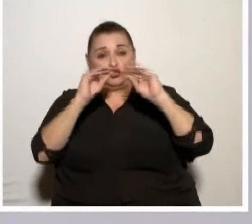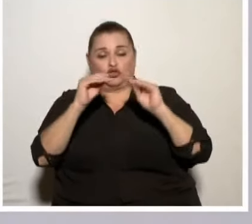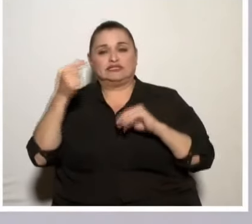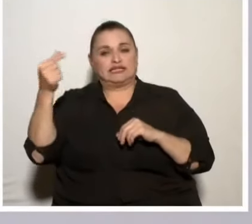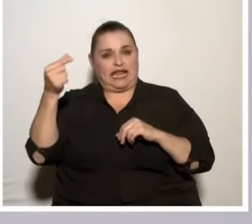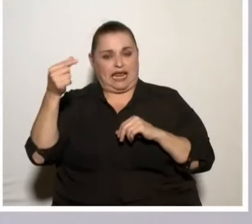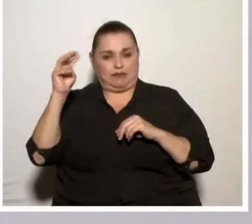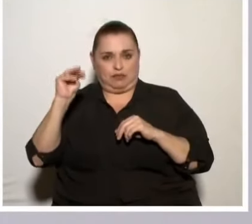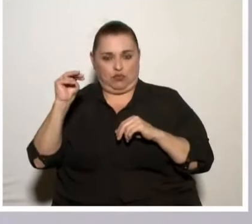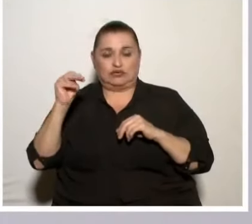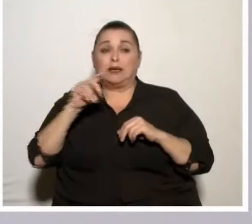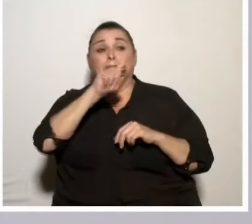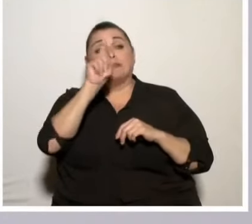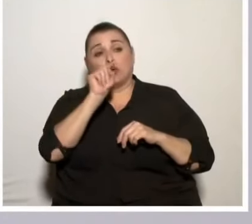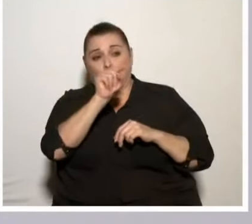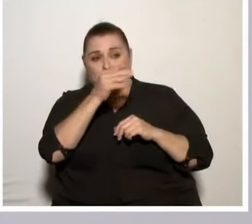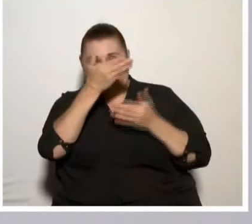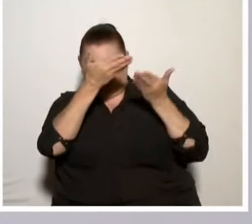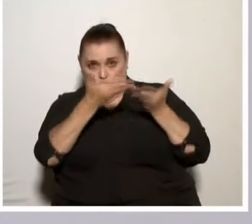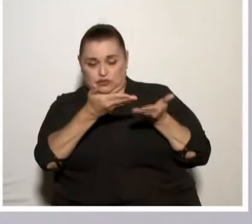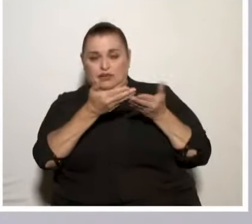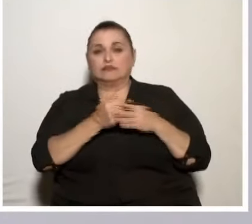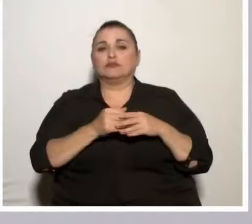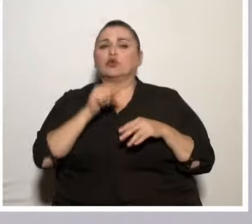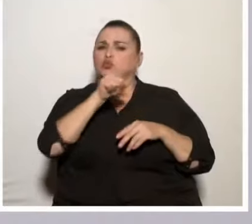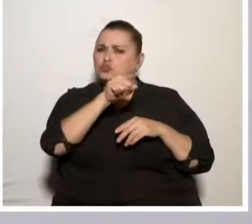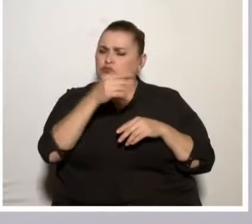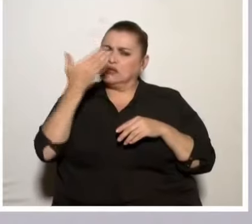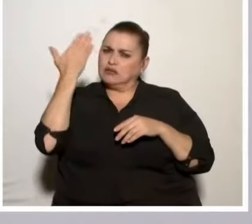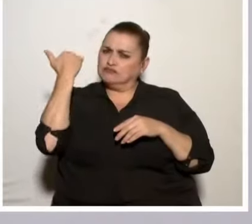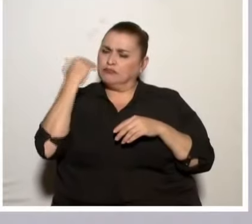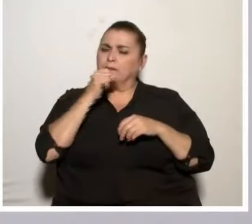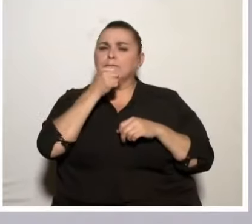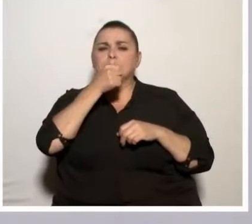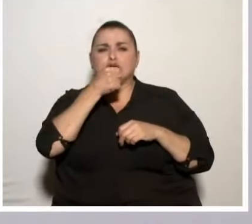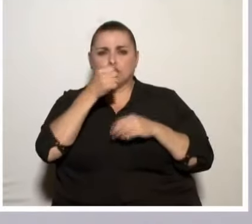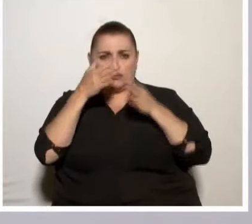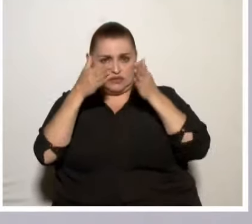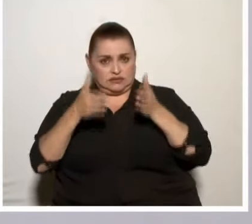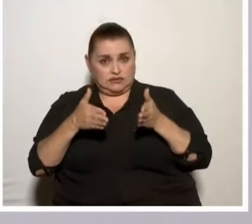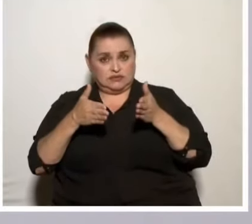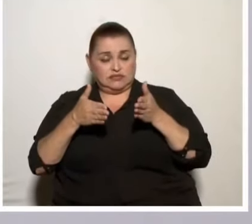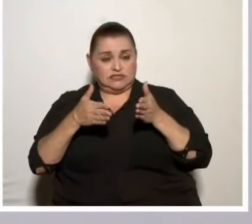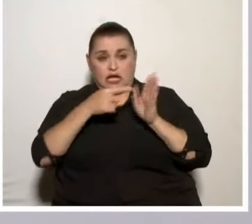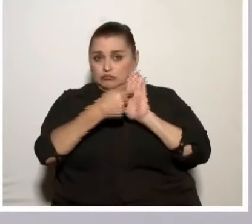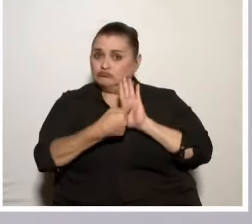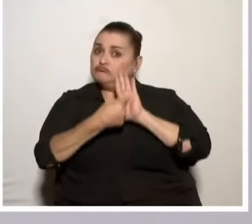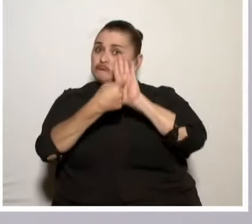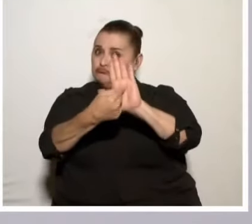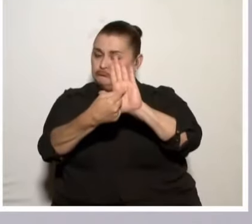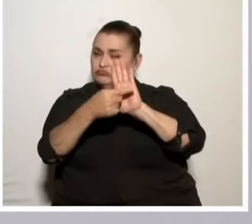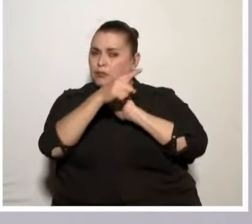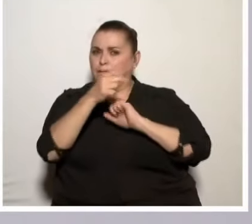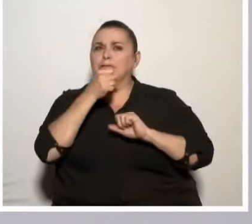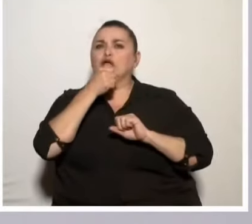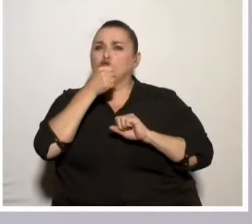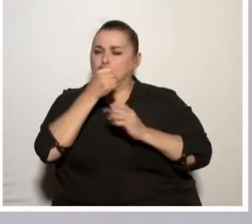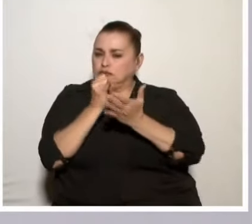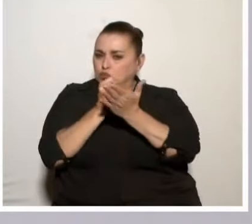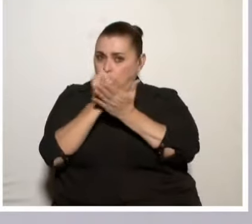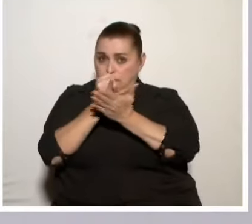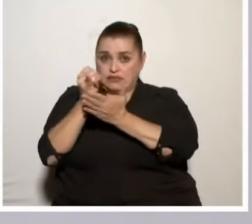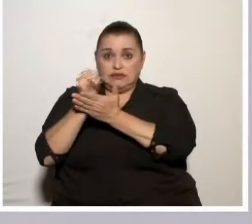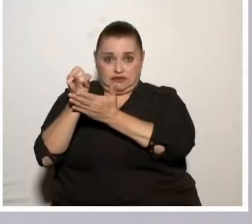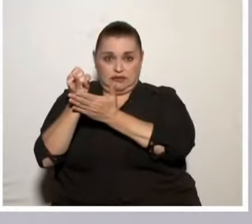Gravin. La pregunta para usted. Usted fue un periodista que se destacó en hacer un periodismo